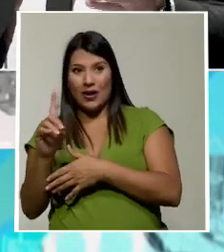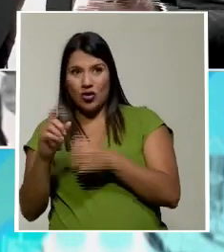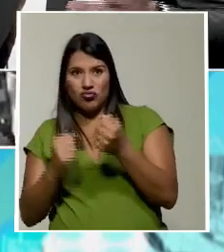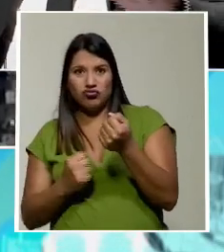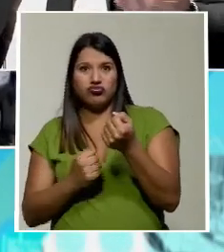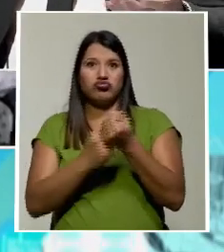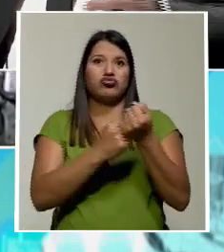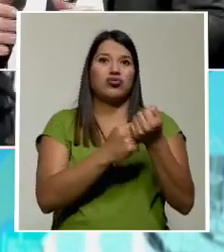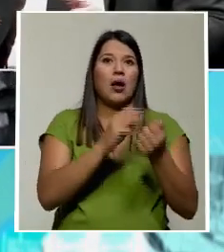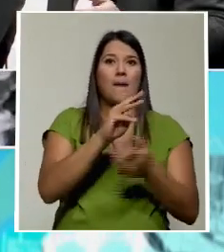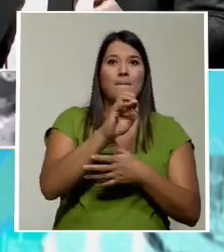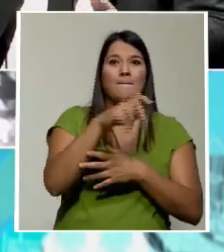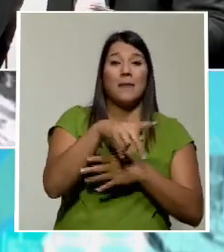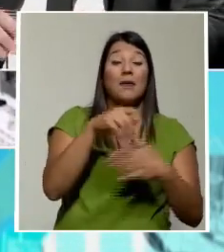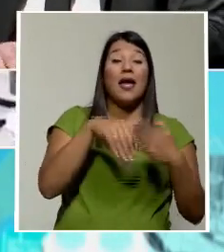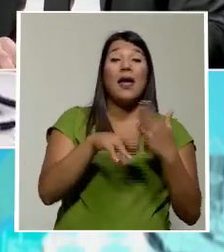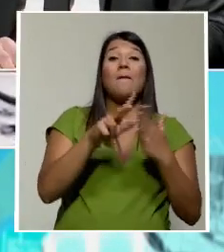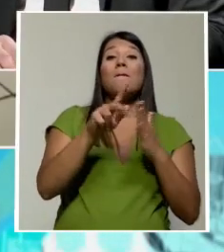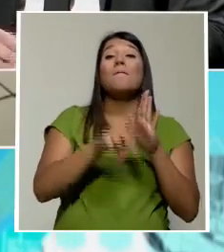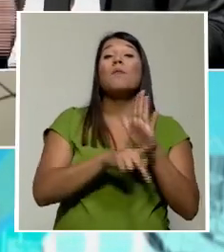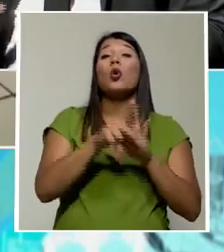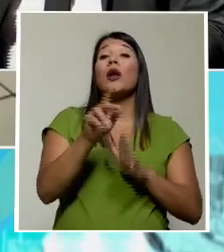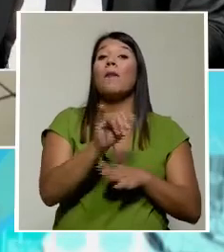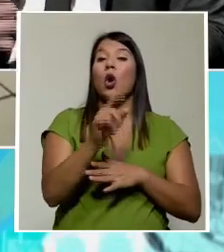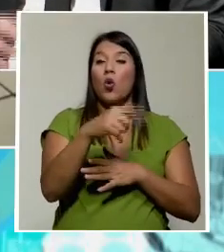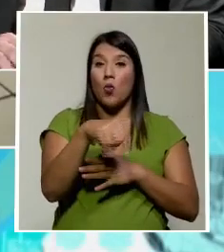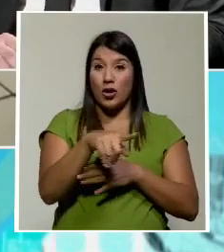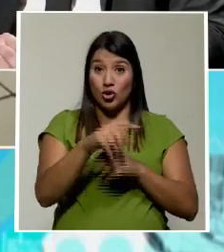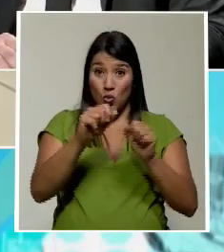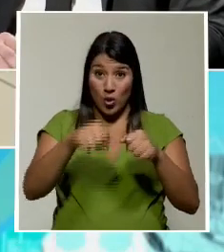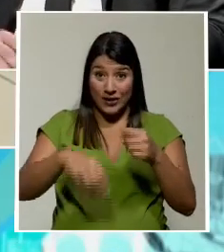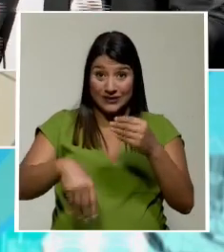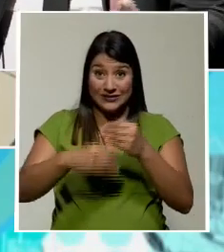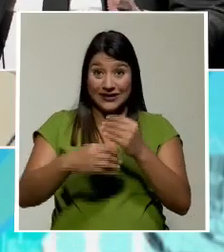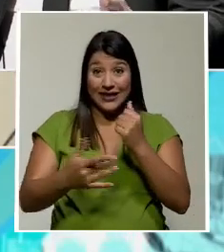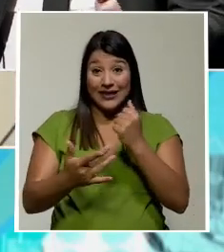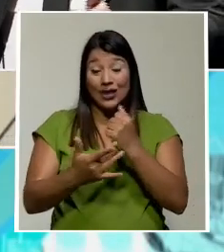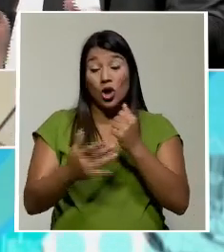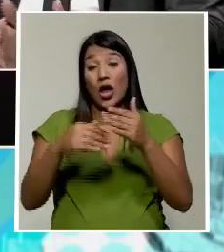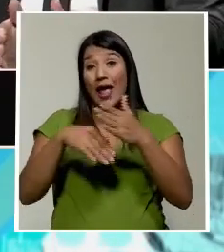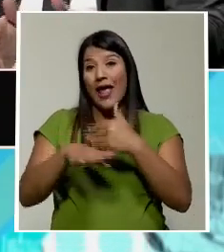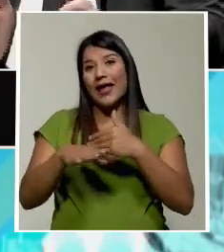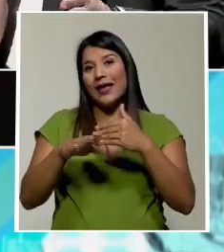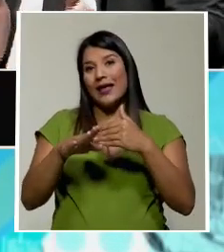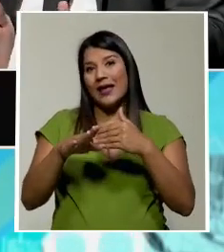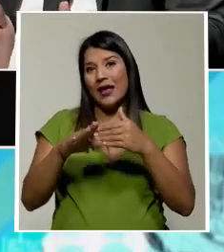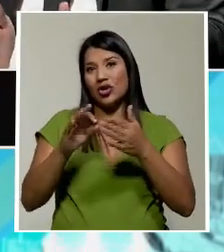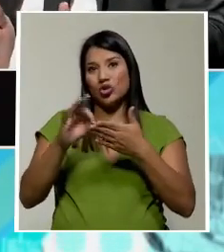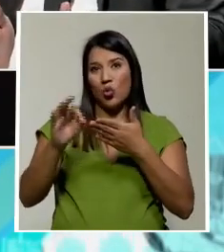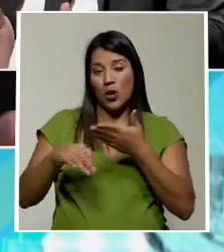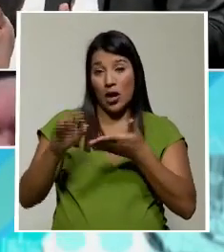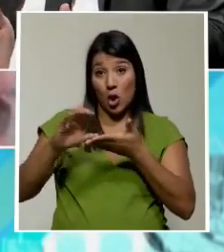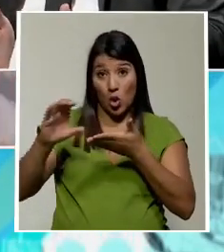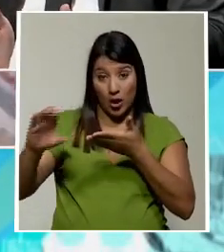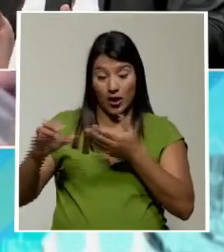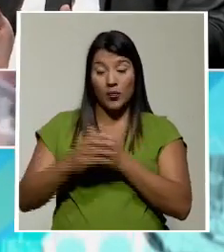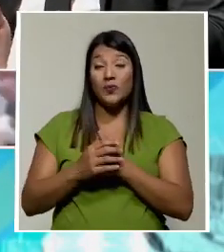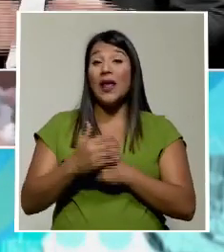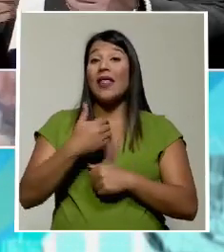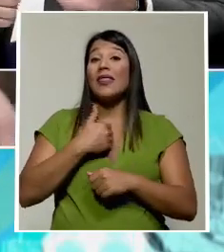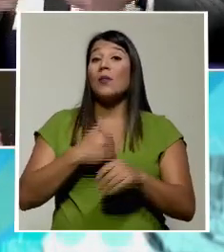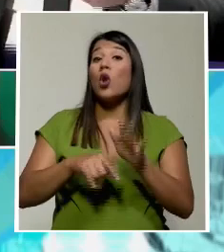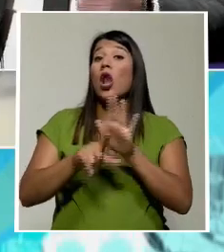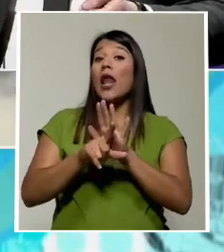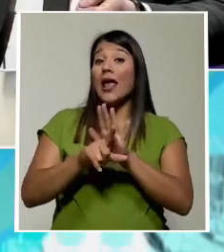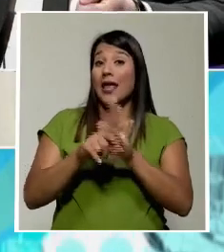en programas como este de introducción de las tecnologías en los sistemas educativos. Existe una ley de la República